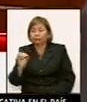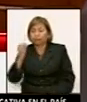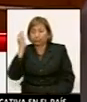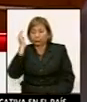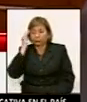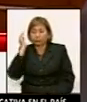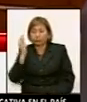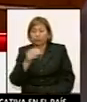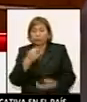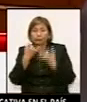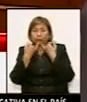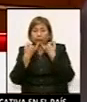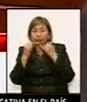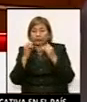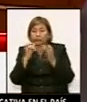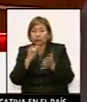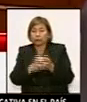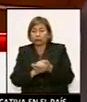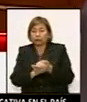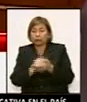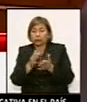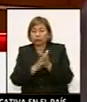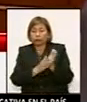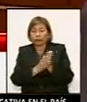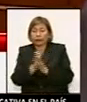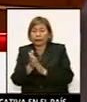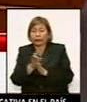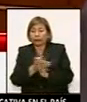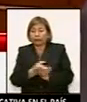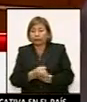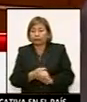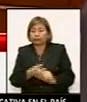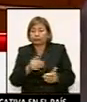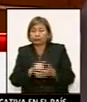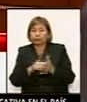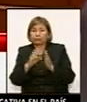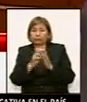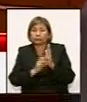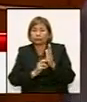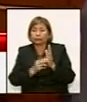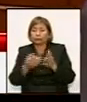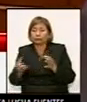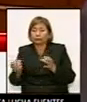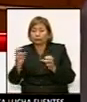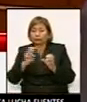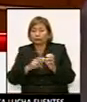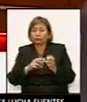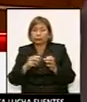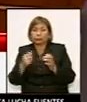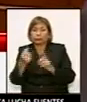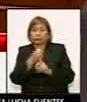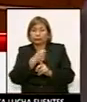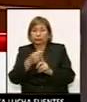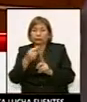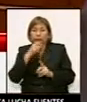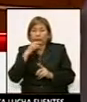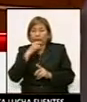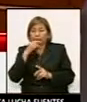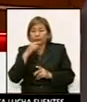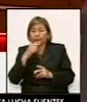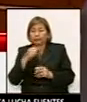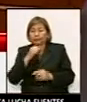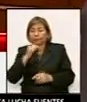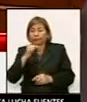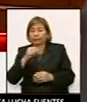quiere informar y que hubiera sido deseable que este proyecto de ley hubiera incorporado, la violencia contra las mujeres